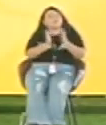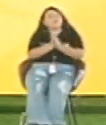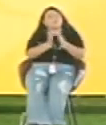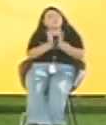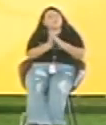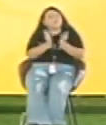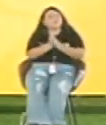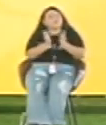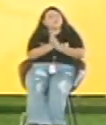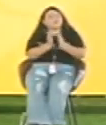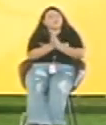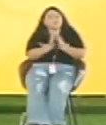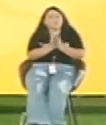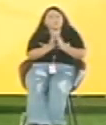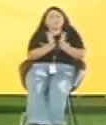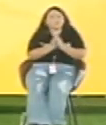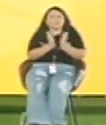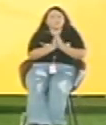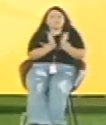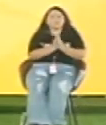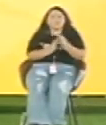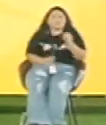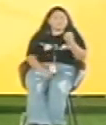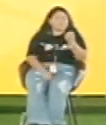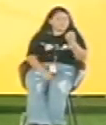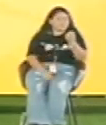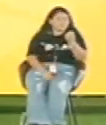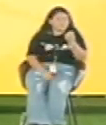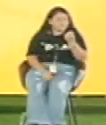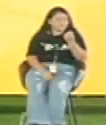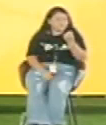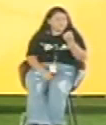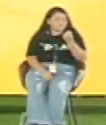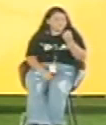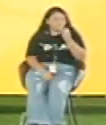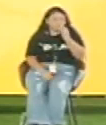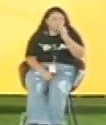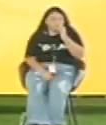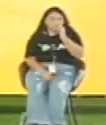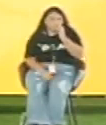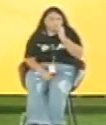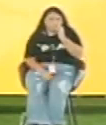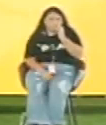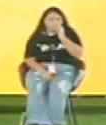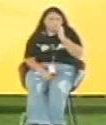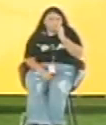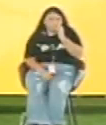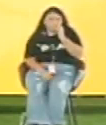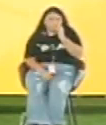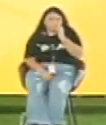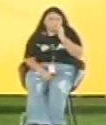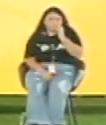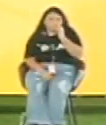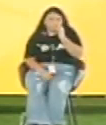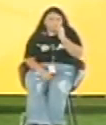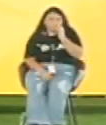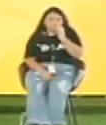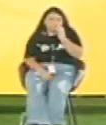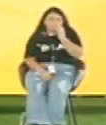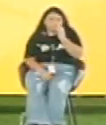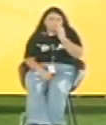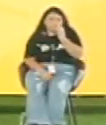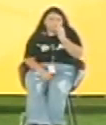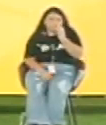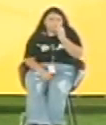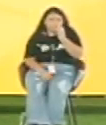vez. Y saben, les voy a decir algo más, muchachos y muchachas. ¿Saben quién los manda a buscar?